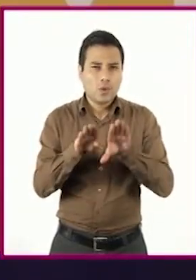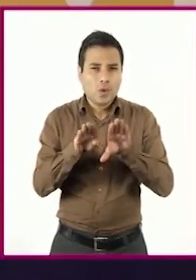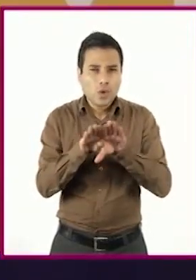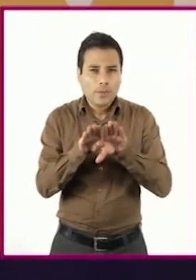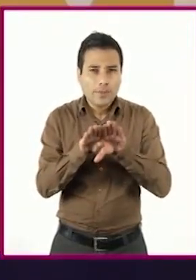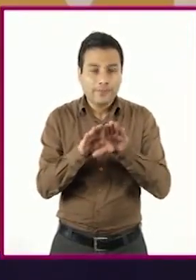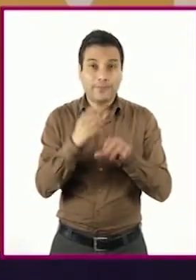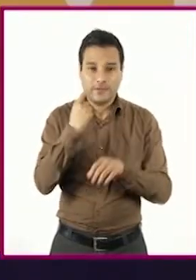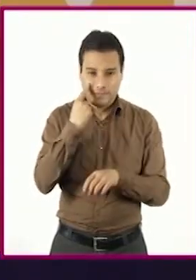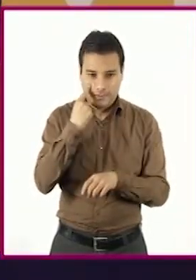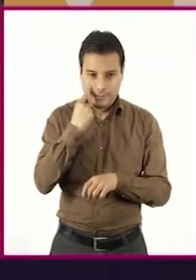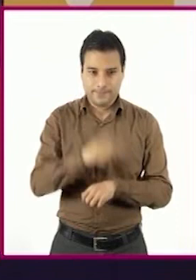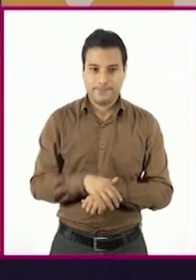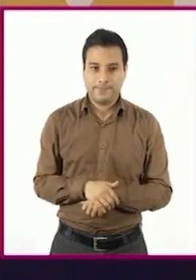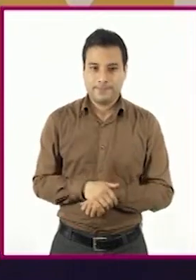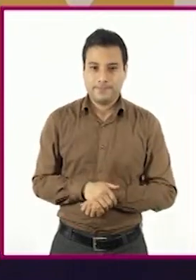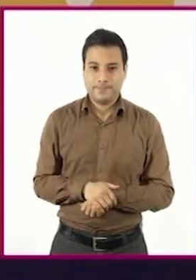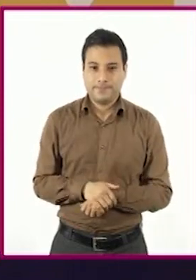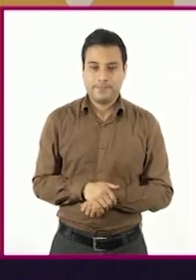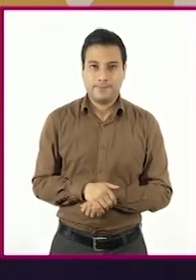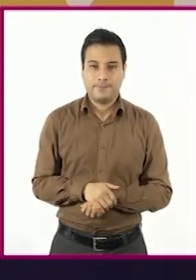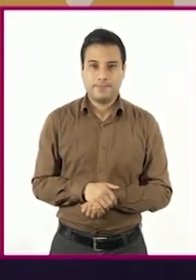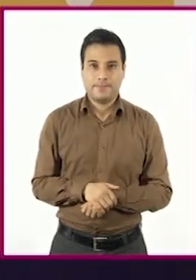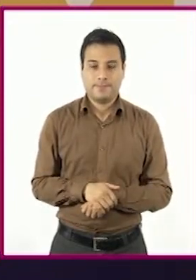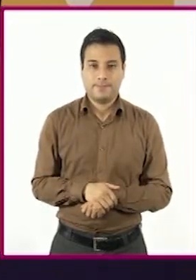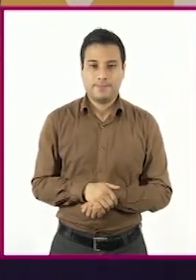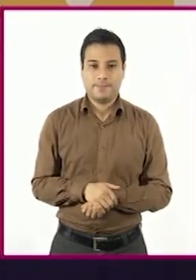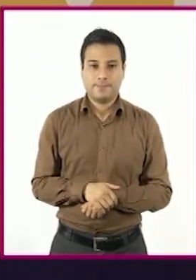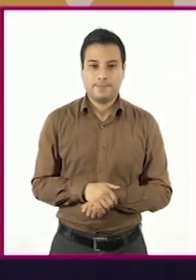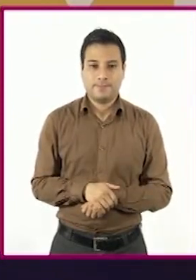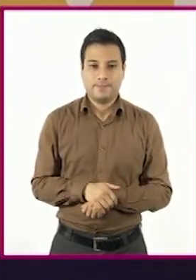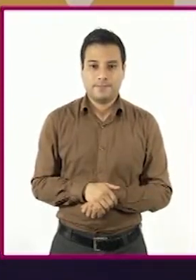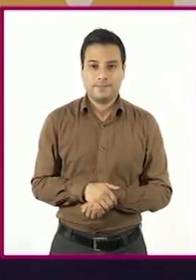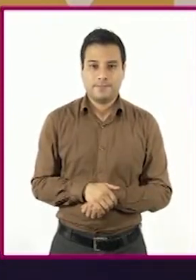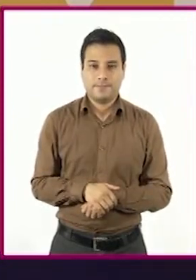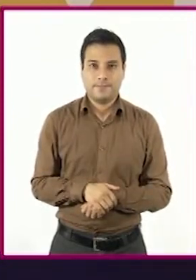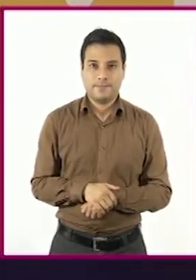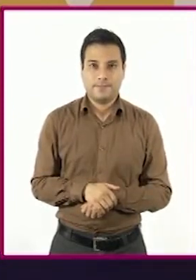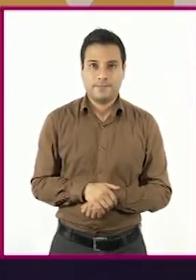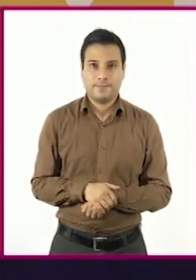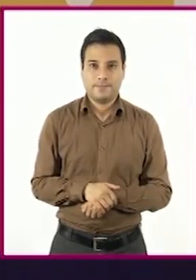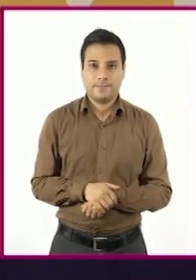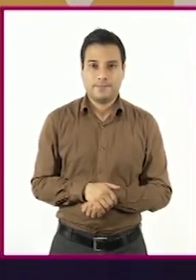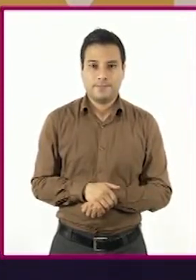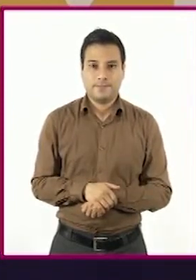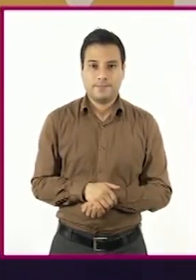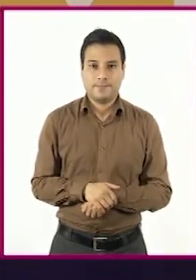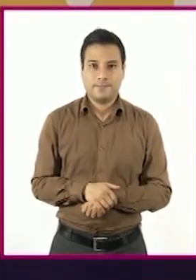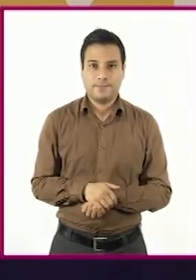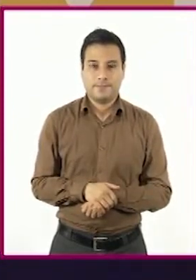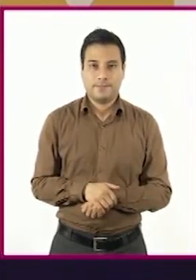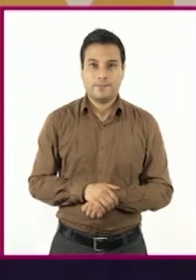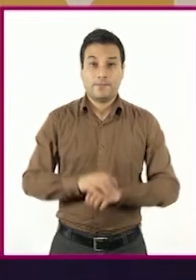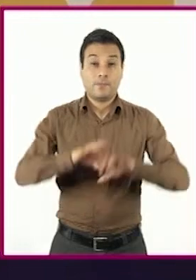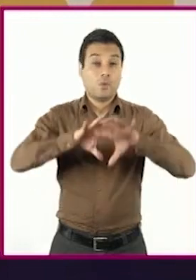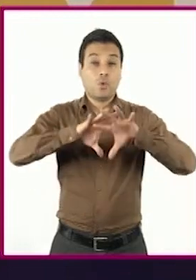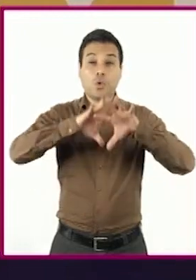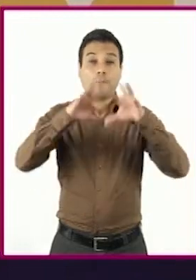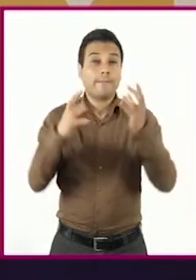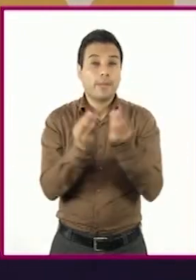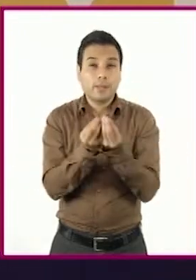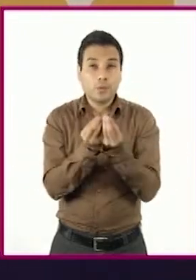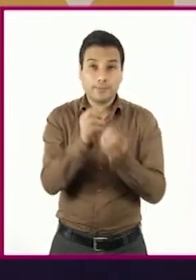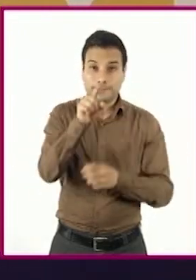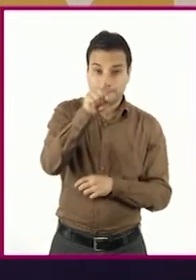proporción. El valor correspondiente a la categoría entre el total de datos es